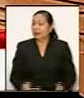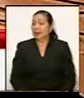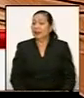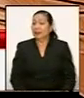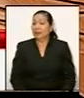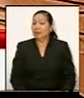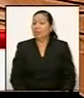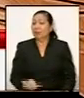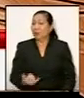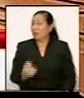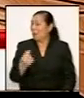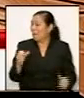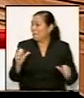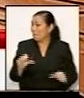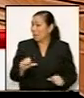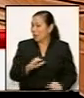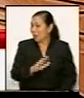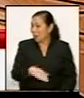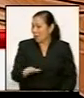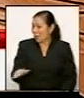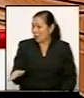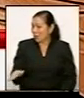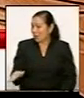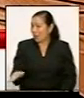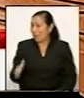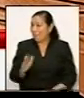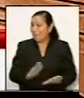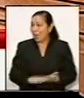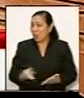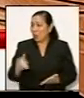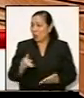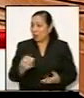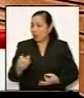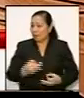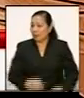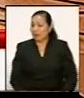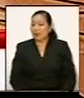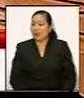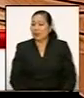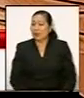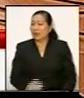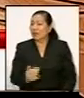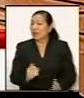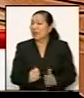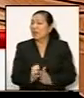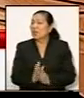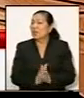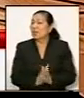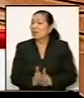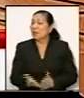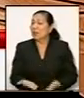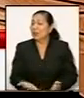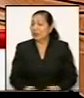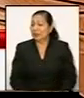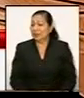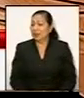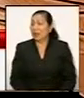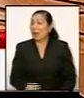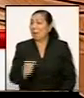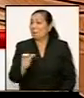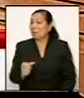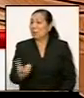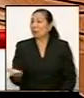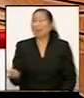estamos perjudicando a nuestros niños estamos haciendo más la utilización del presupuesto y los únicos que se están beneficiando son los funcionarios